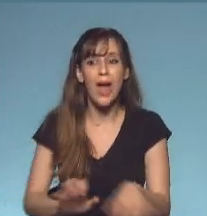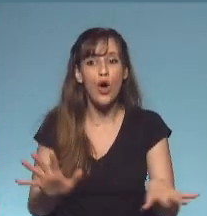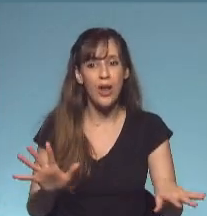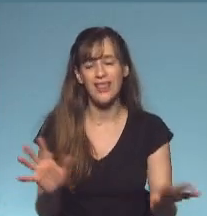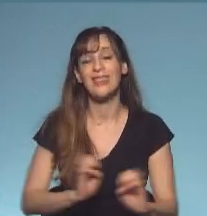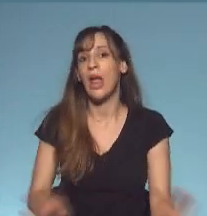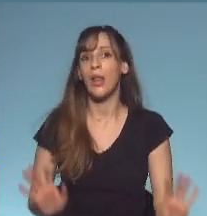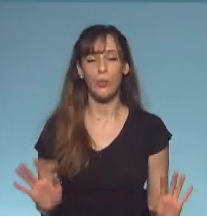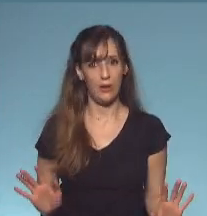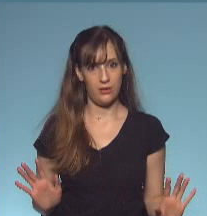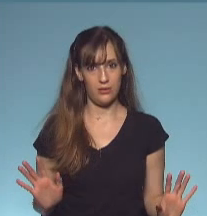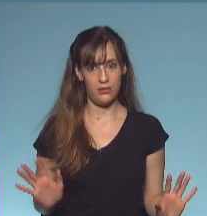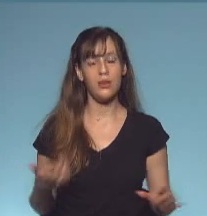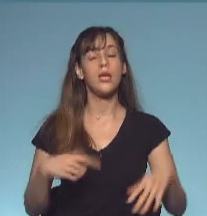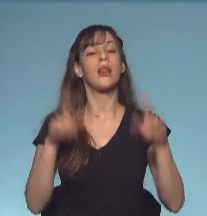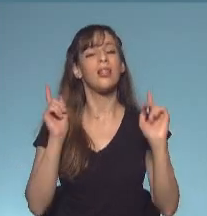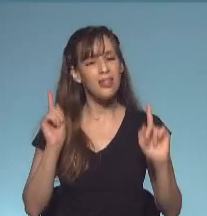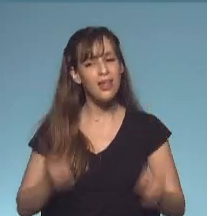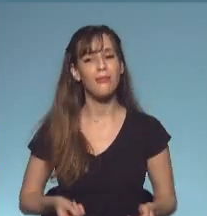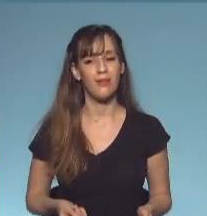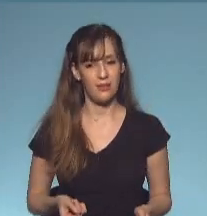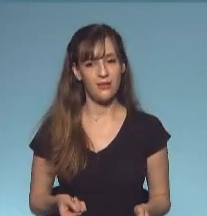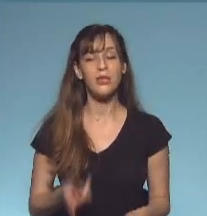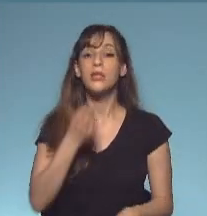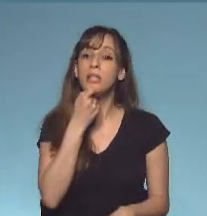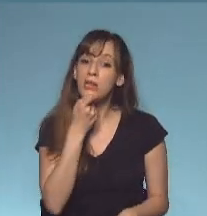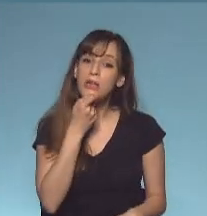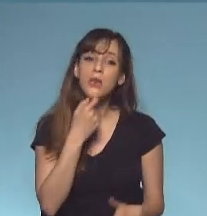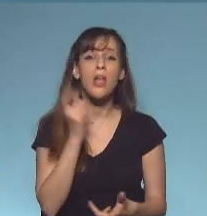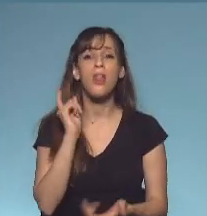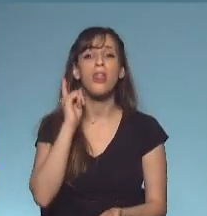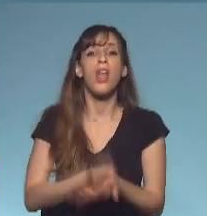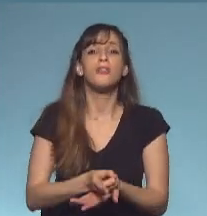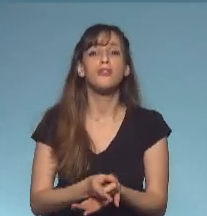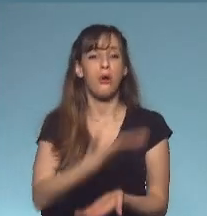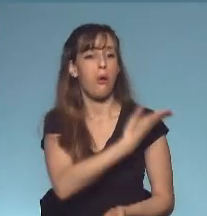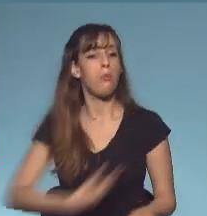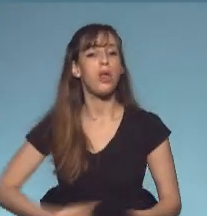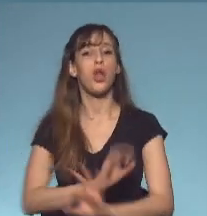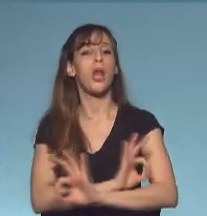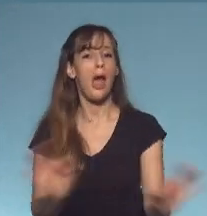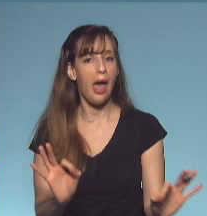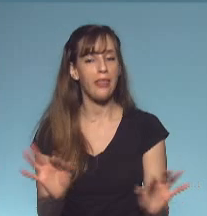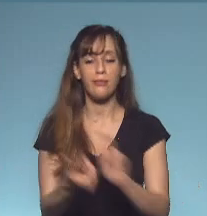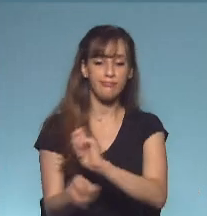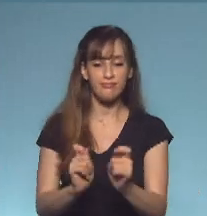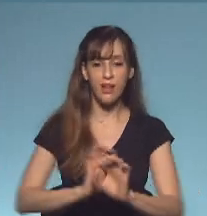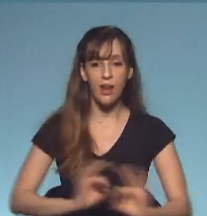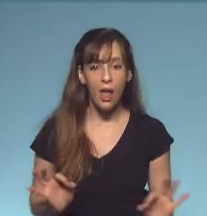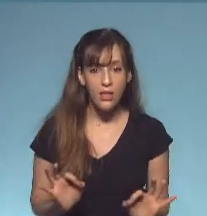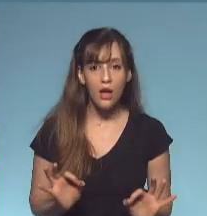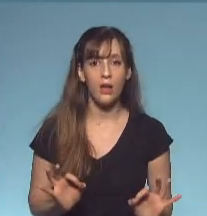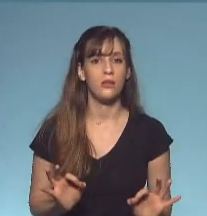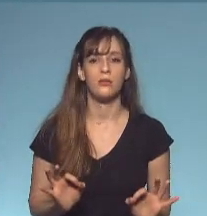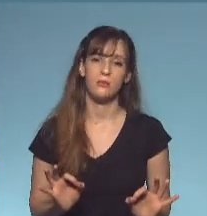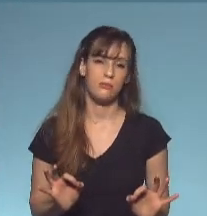además, para que quede claro, si no se toma ninguna medida, si no se cambia nada, lo que hay